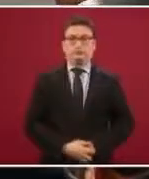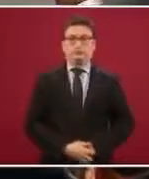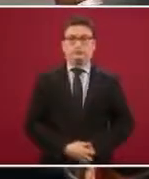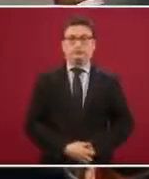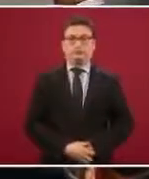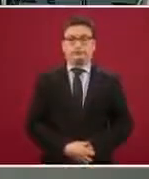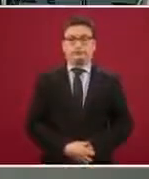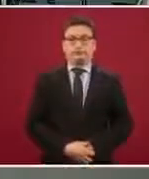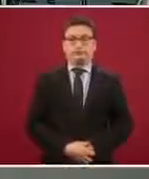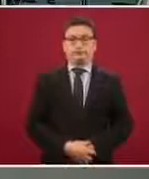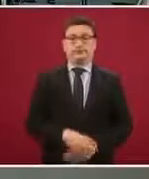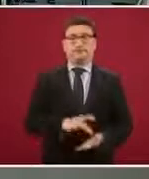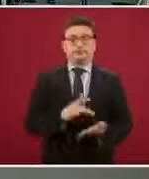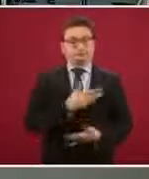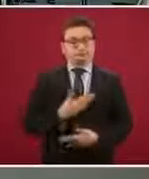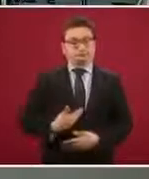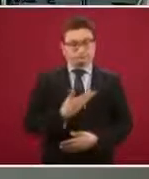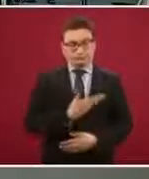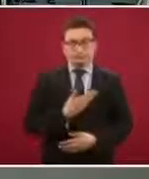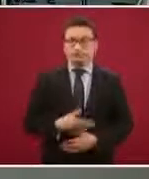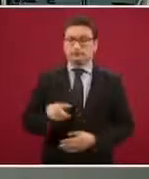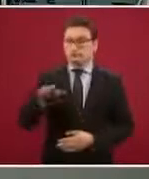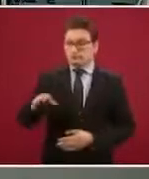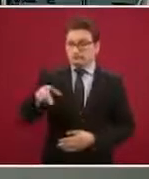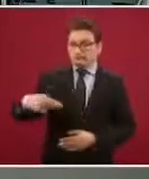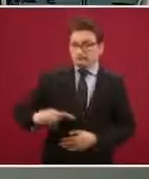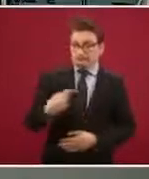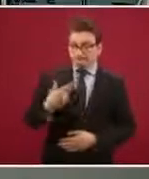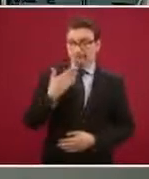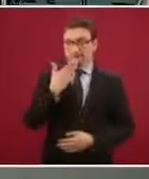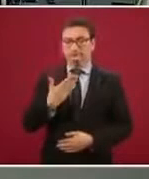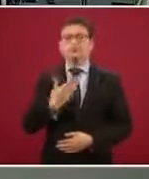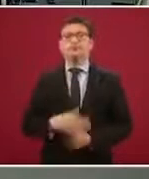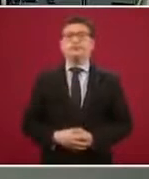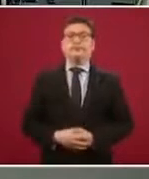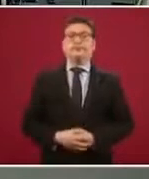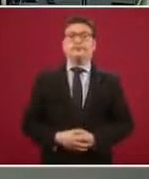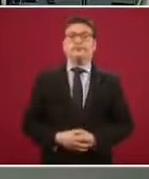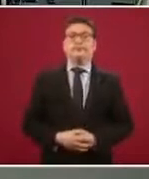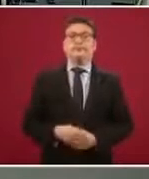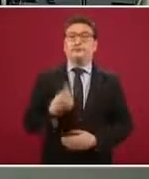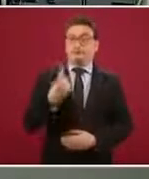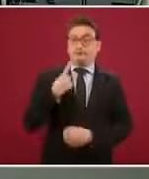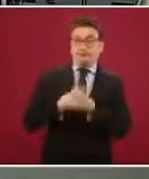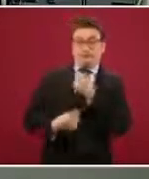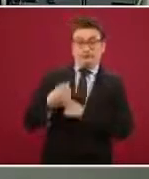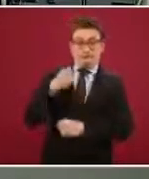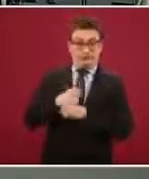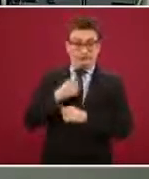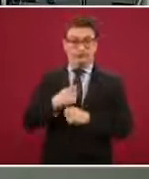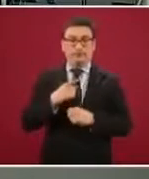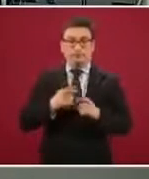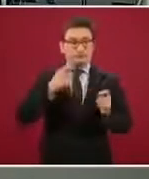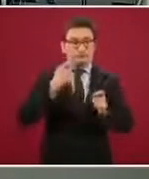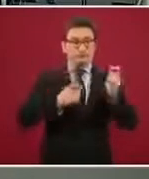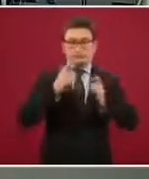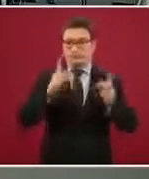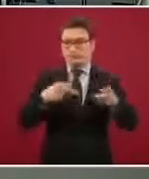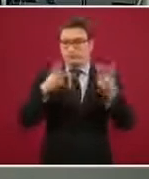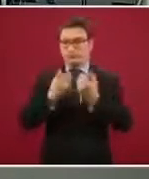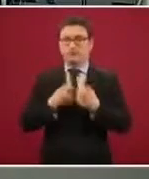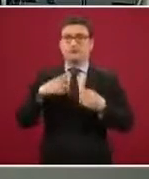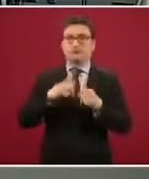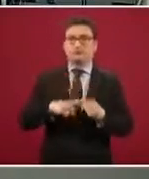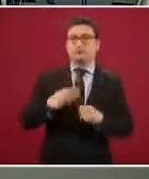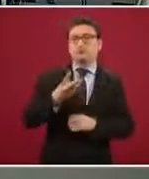gracias señor presidente que mira con base a tu pregunta y el año pasado en las subastas con sentido social se